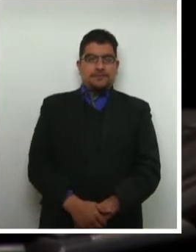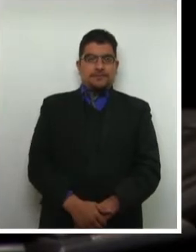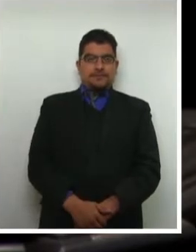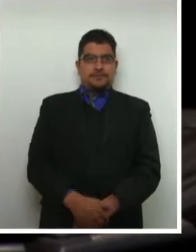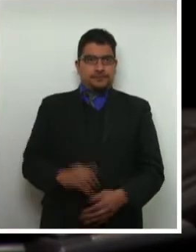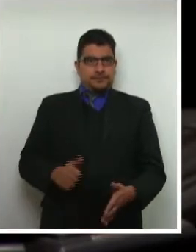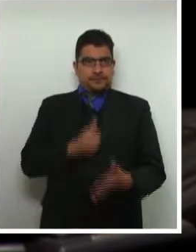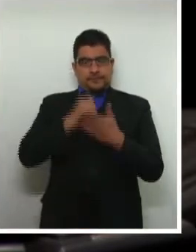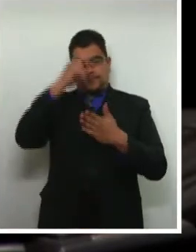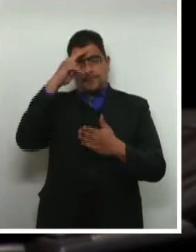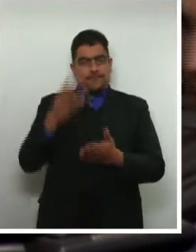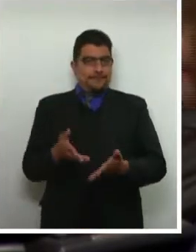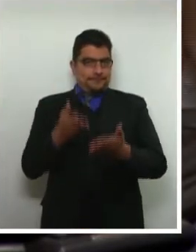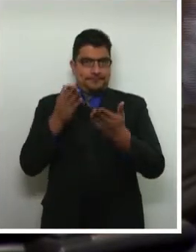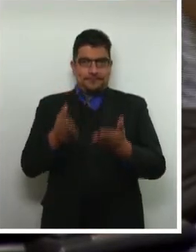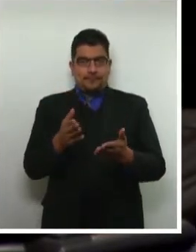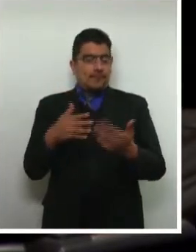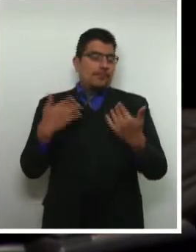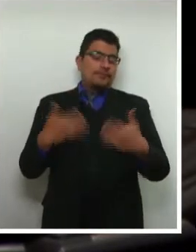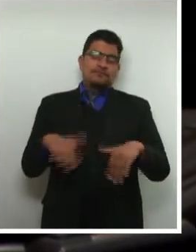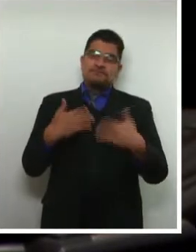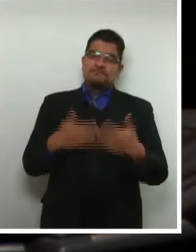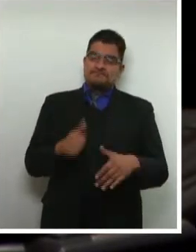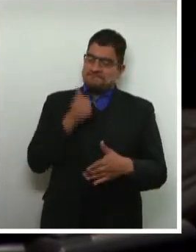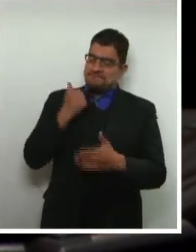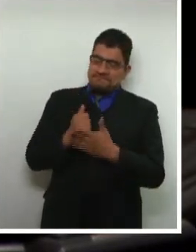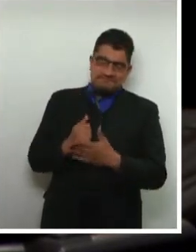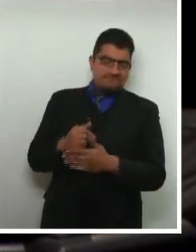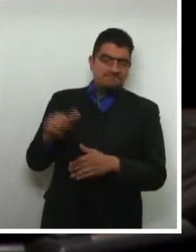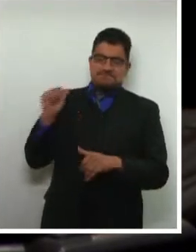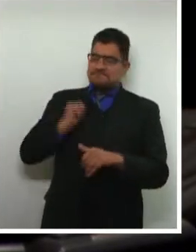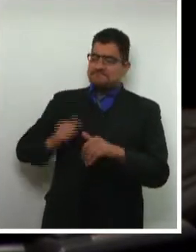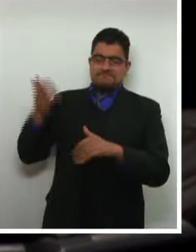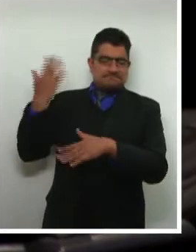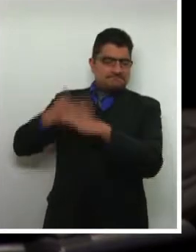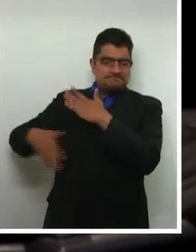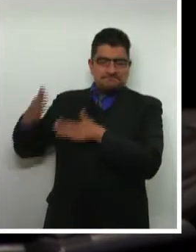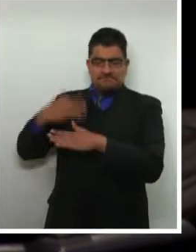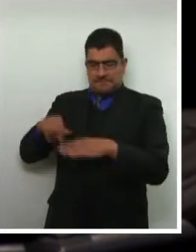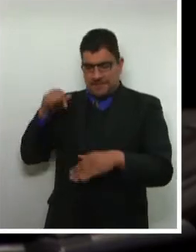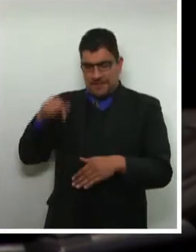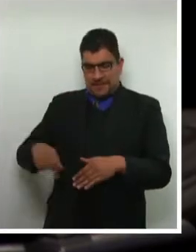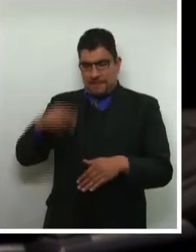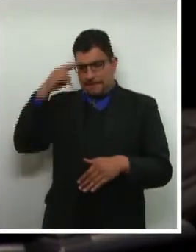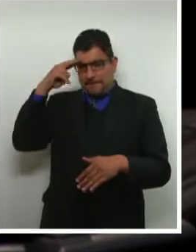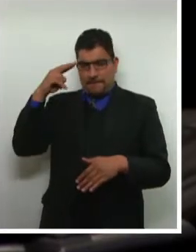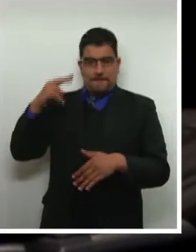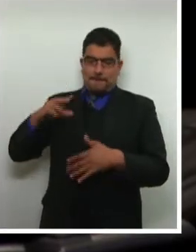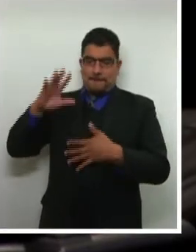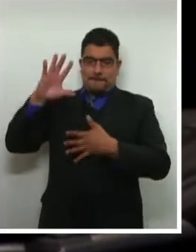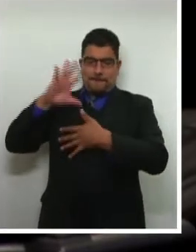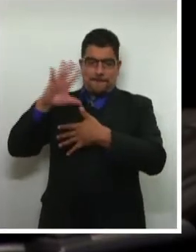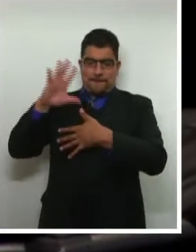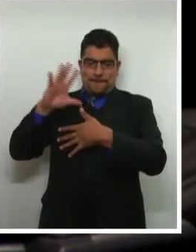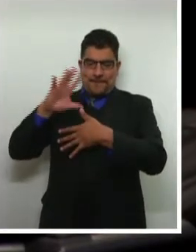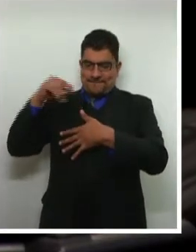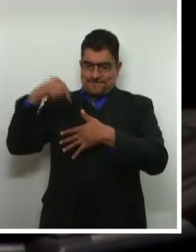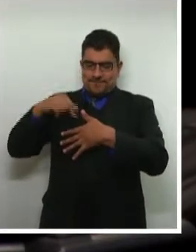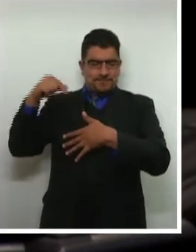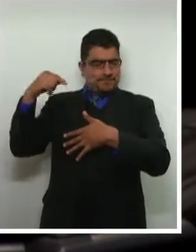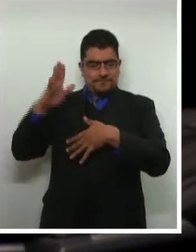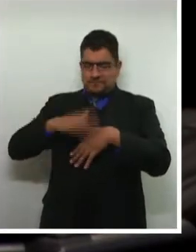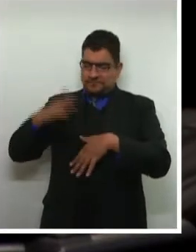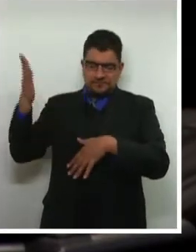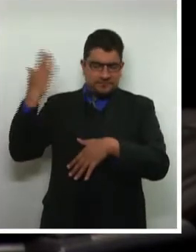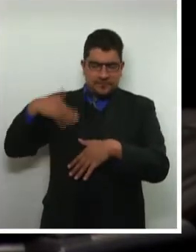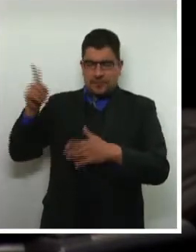La Ciudad de México es una de las ciudades más antiguas del continente americano y que en